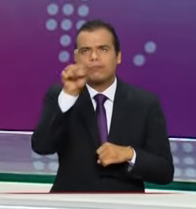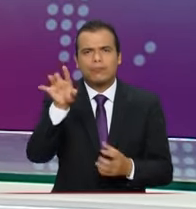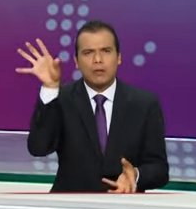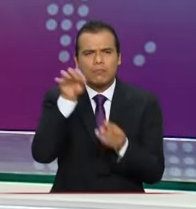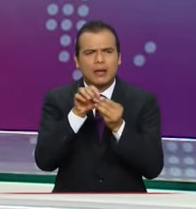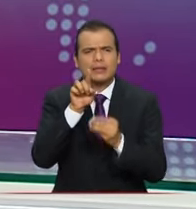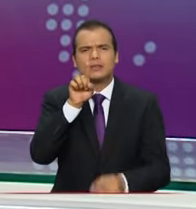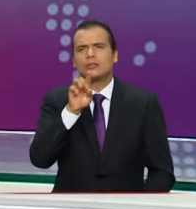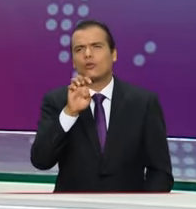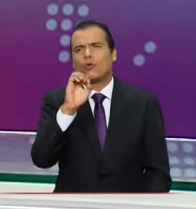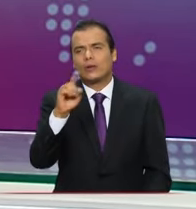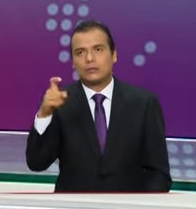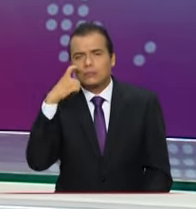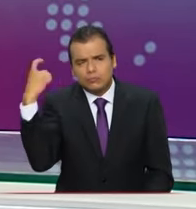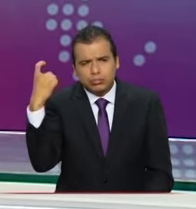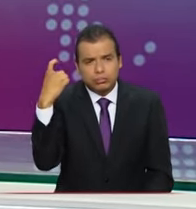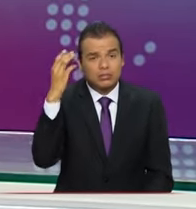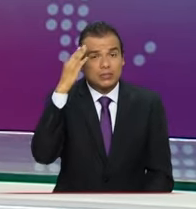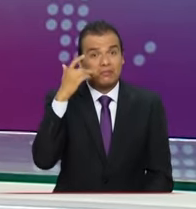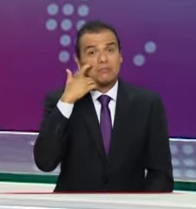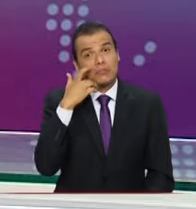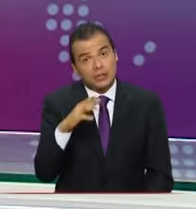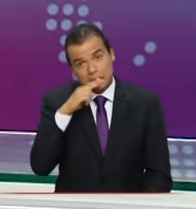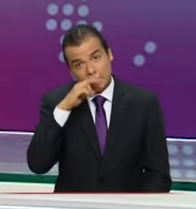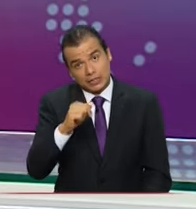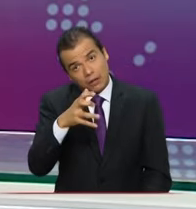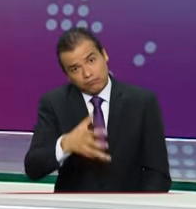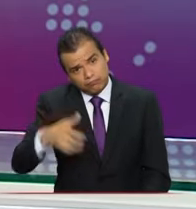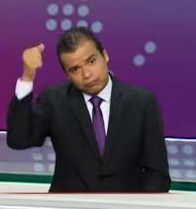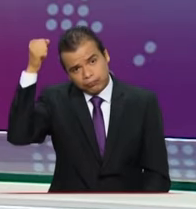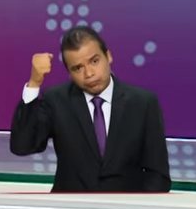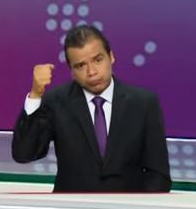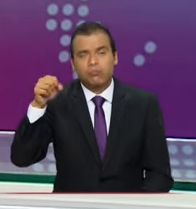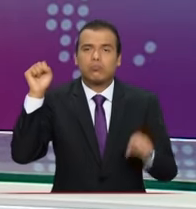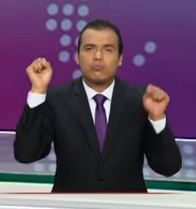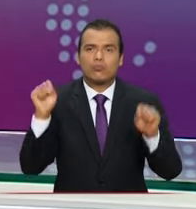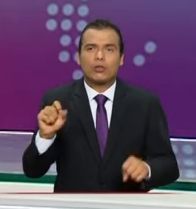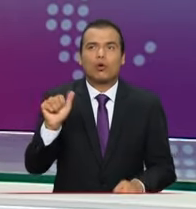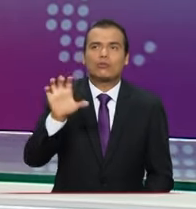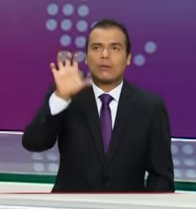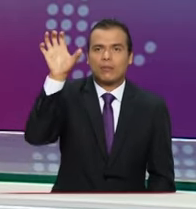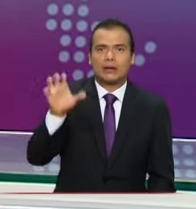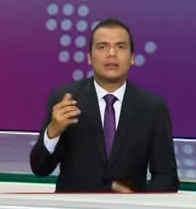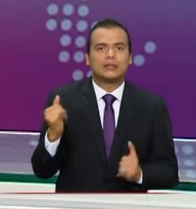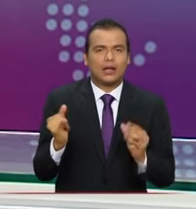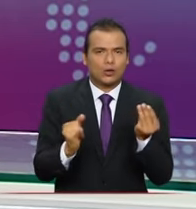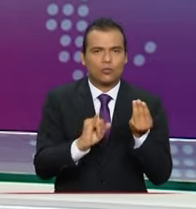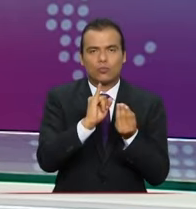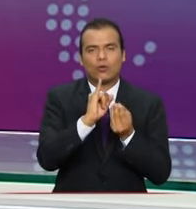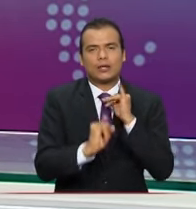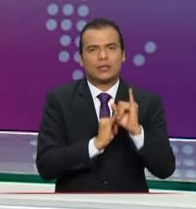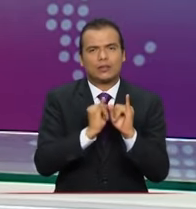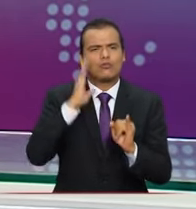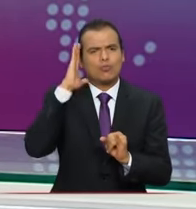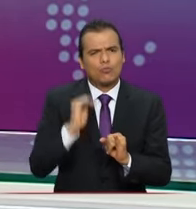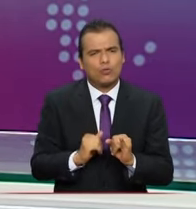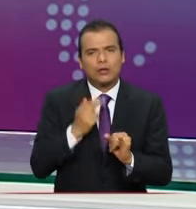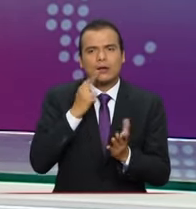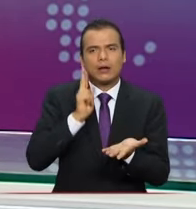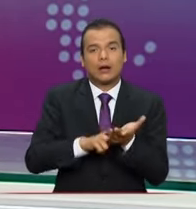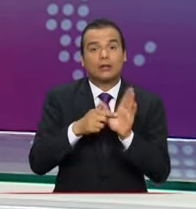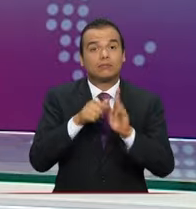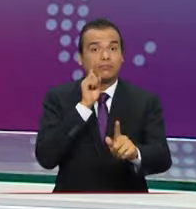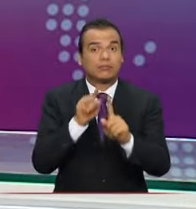Y es que ante el riesgo de que la pequeña pueda ser sacada del país, la Interpol emitió notificación amarilla para su ubicación a